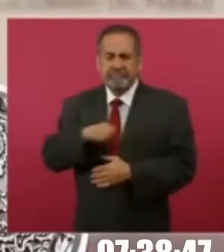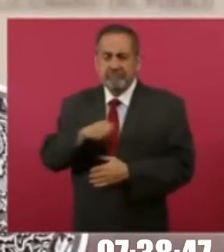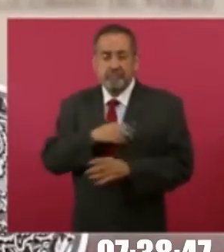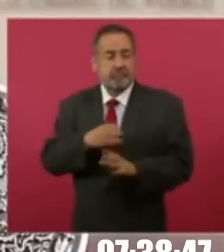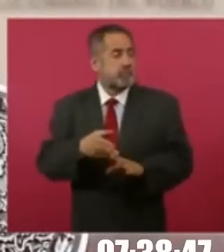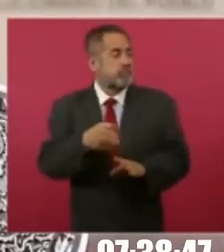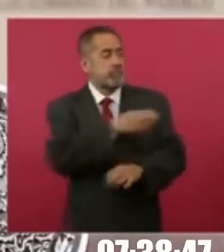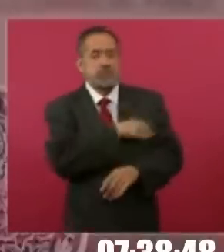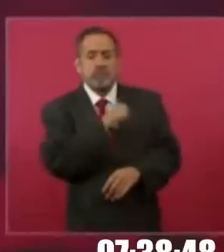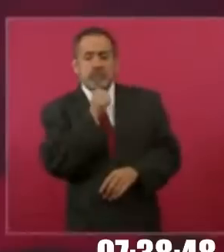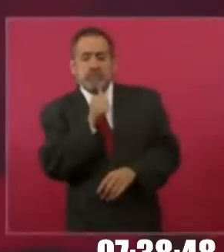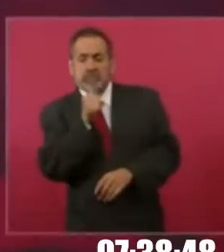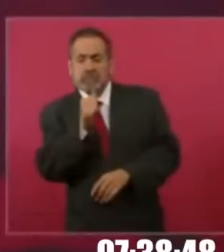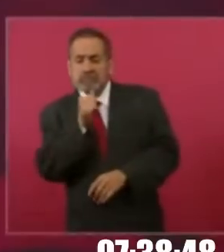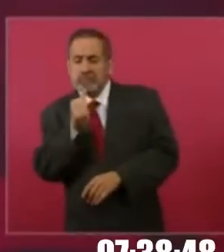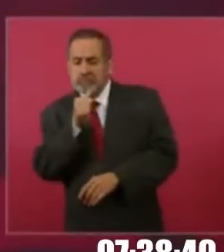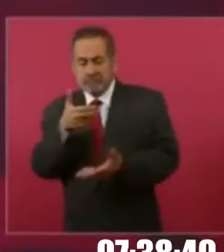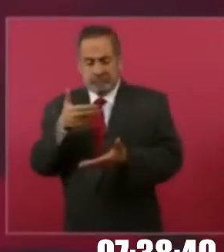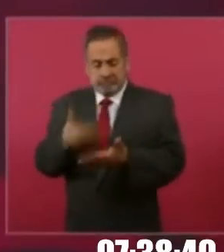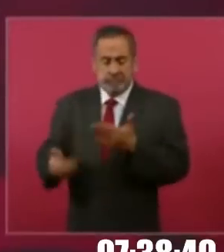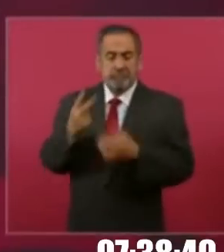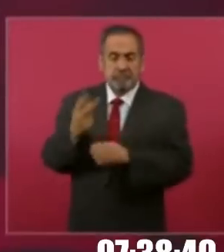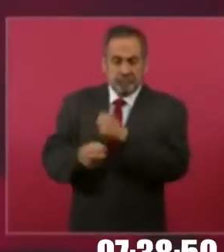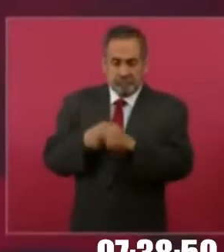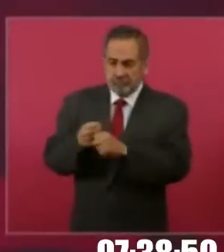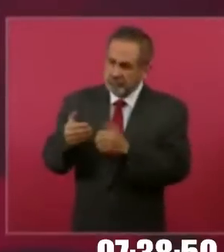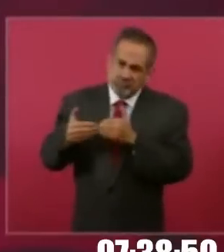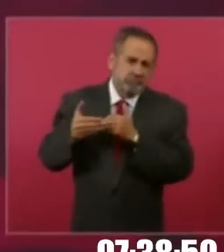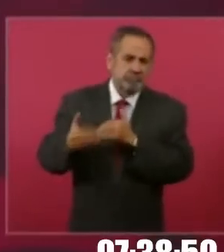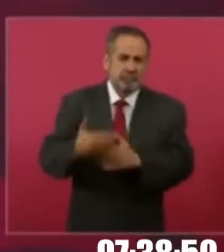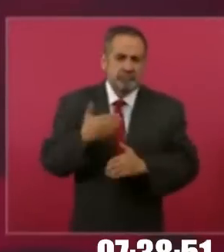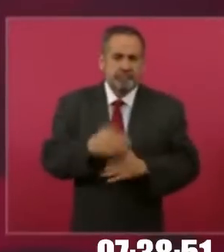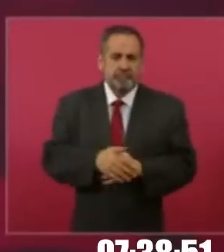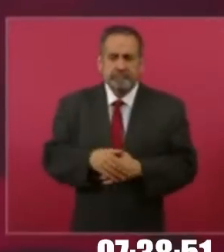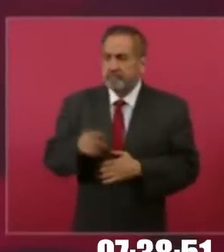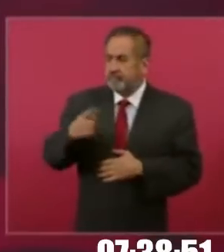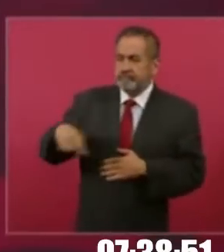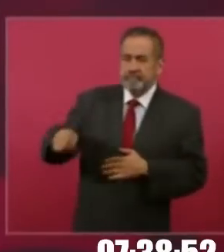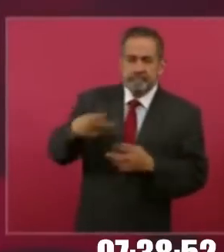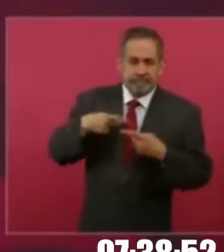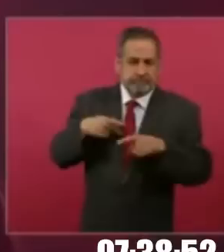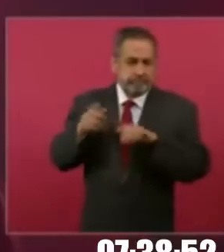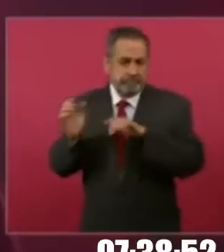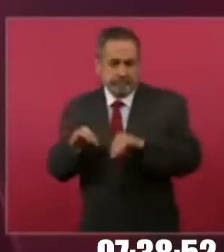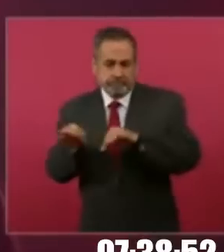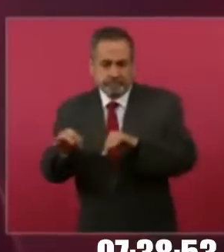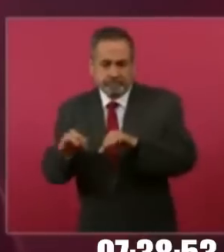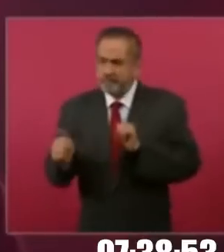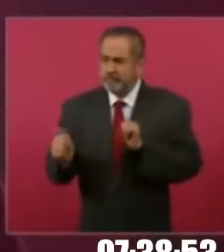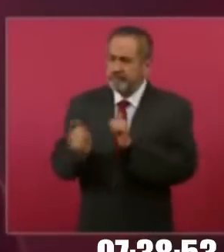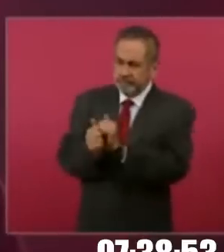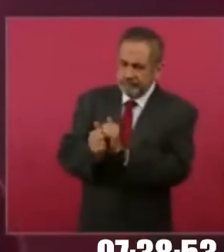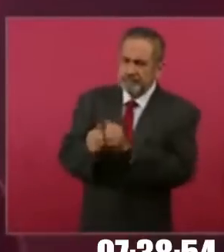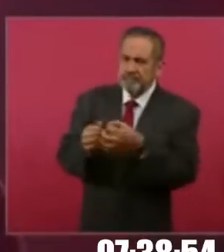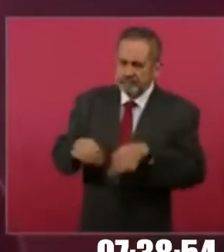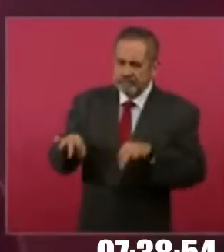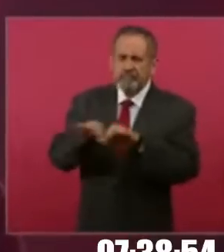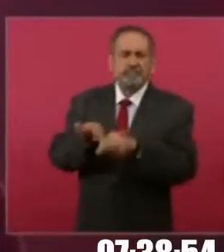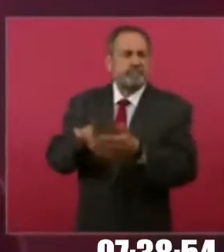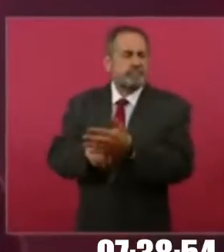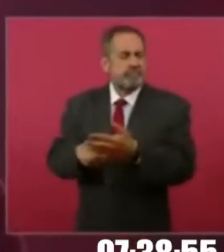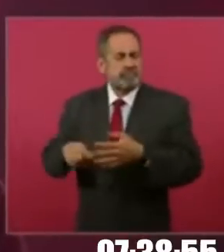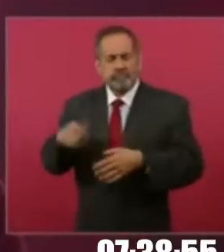en muchas décadas somos aliados de las y los trabajadores reconocemos su importancia y